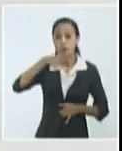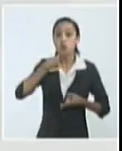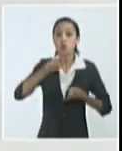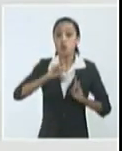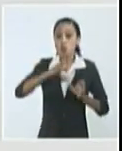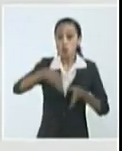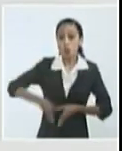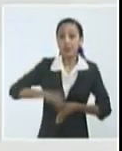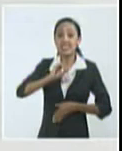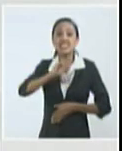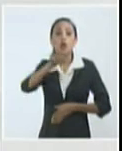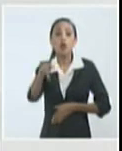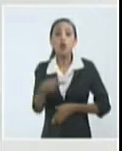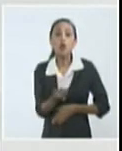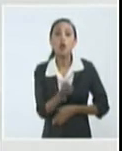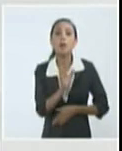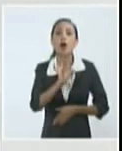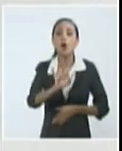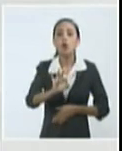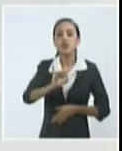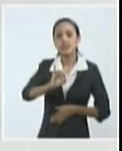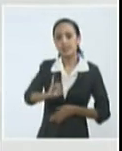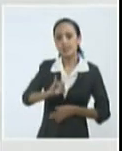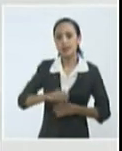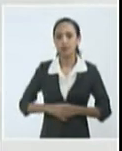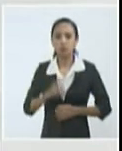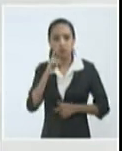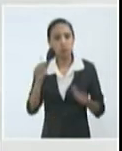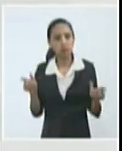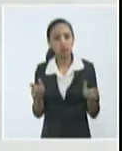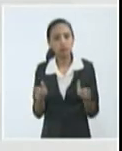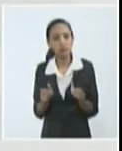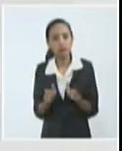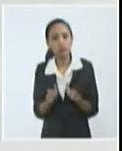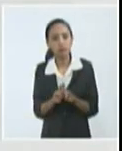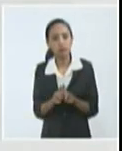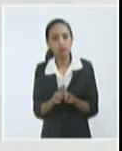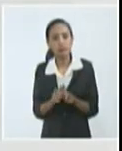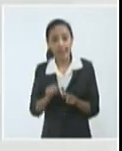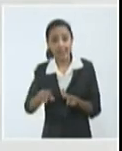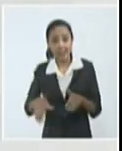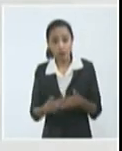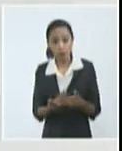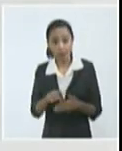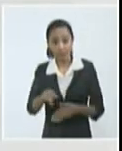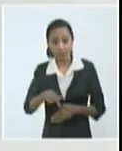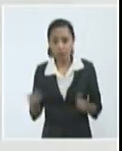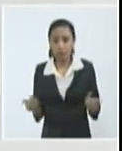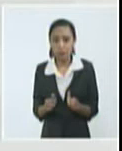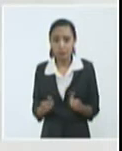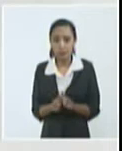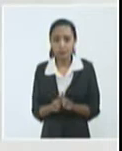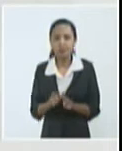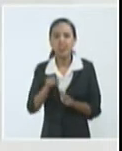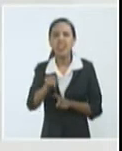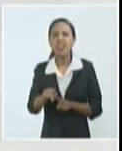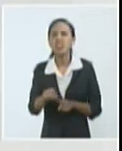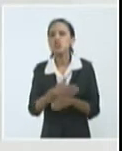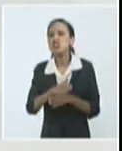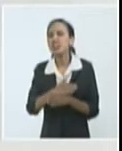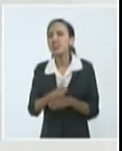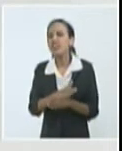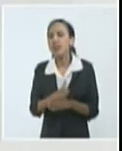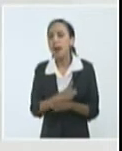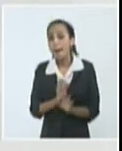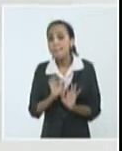de 0,86 y está disminuyendo en estos días. Esto significa que en las mismas